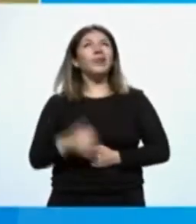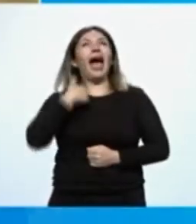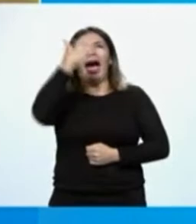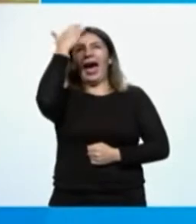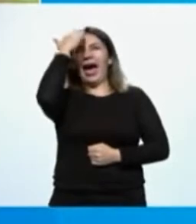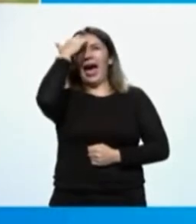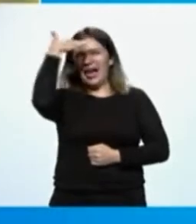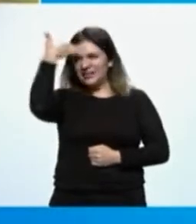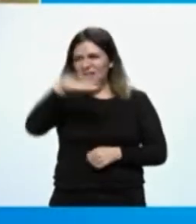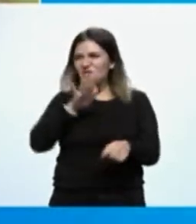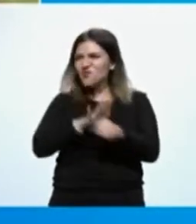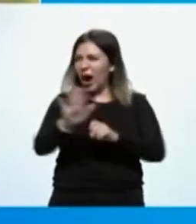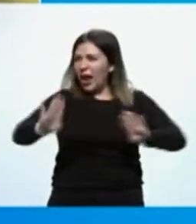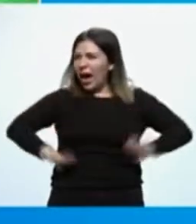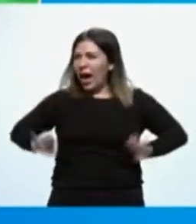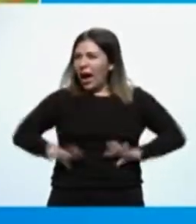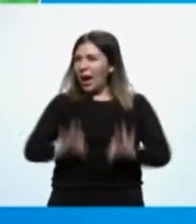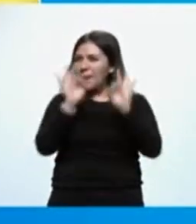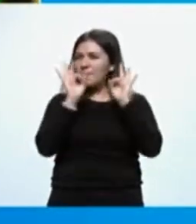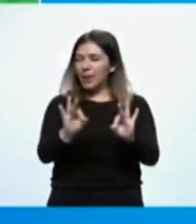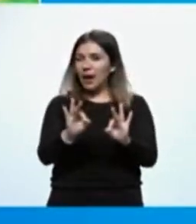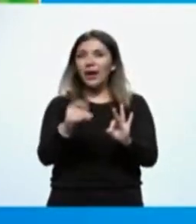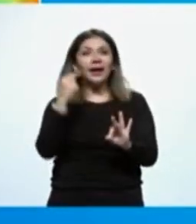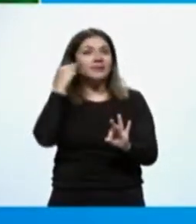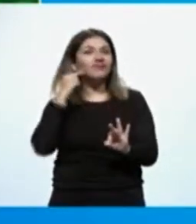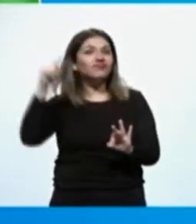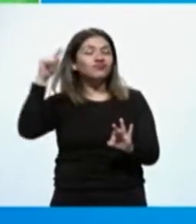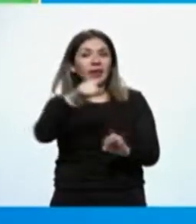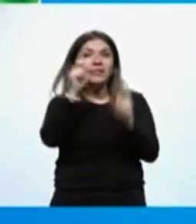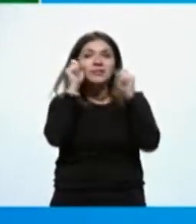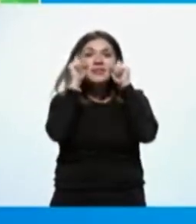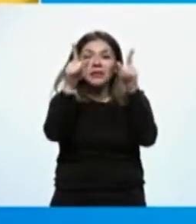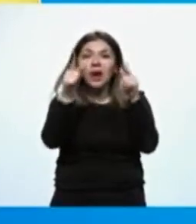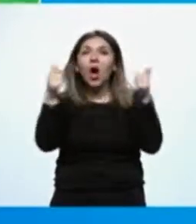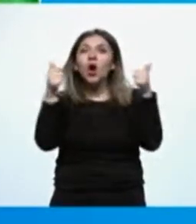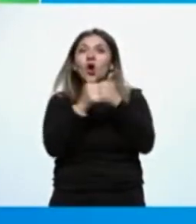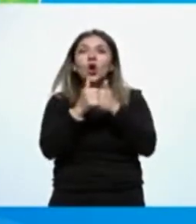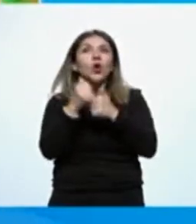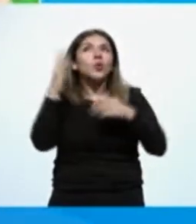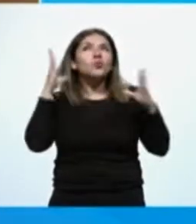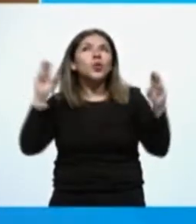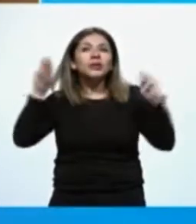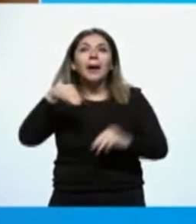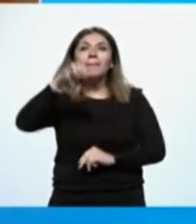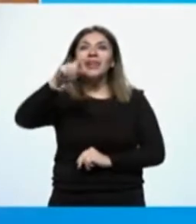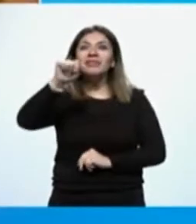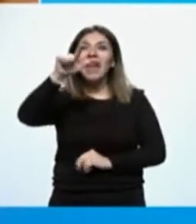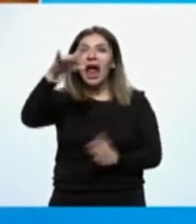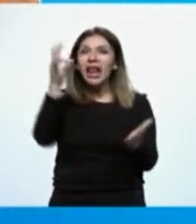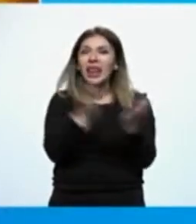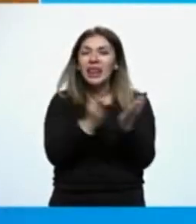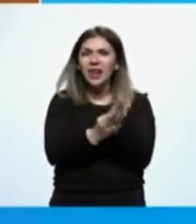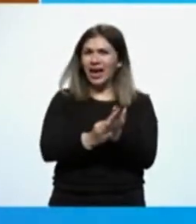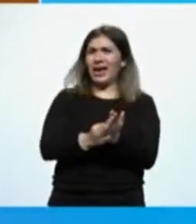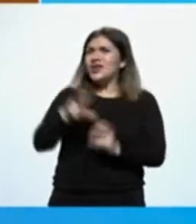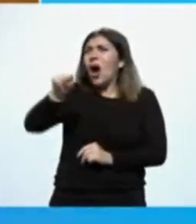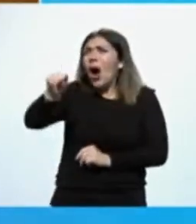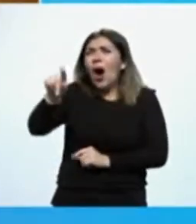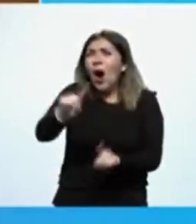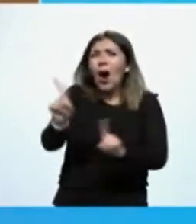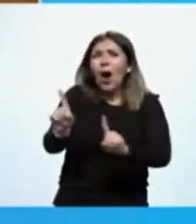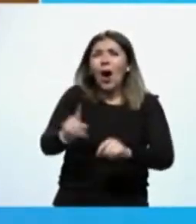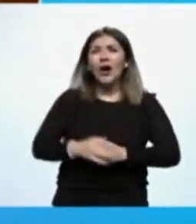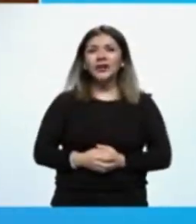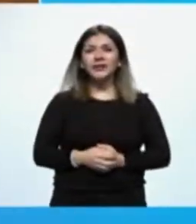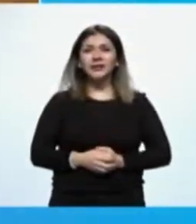el perfecto estilo musical. Pues que no se despierta con música de metal. ¿Metal? ¡No! ¡Stav